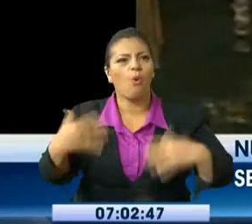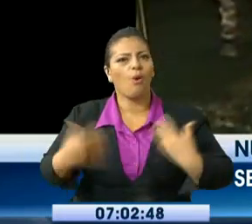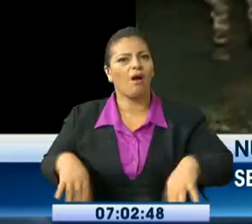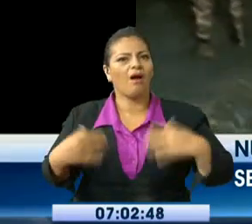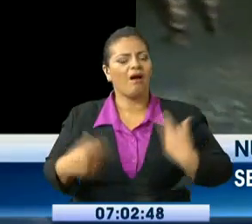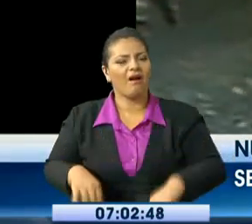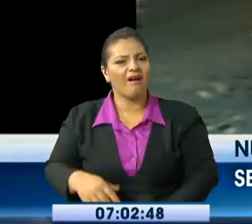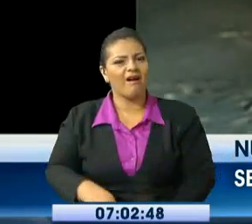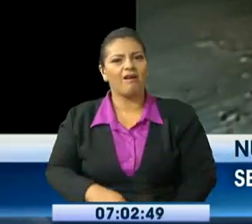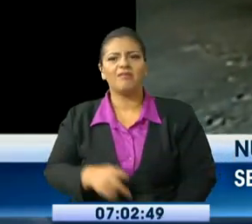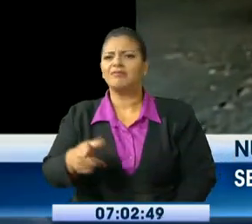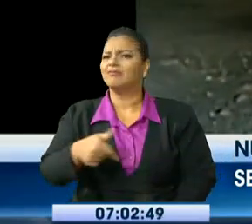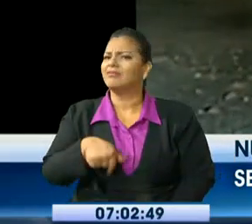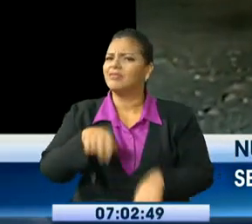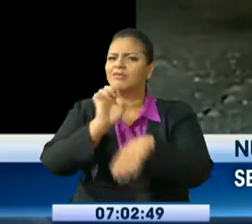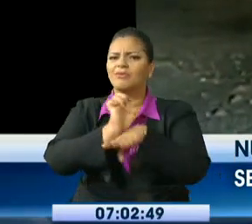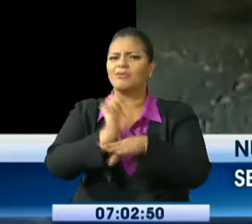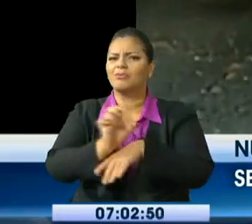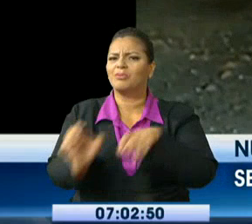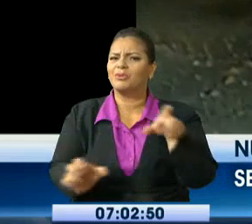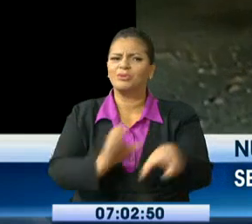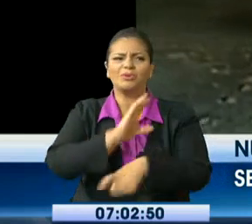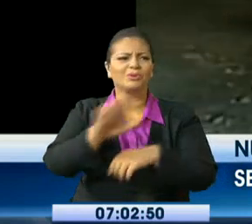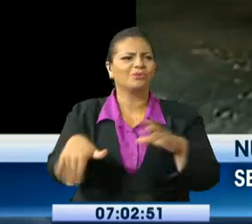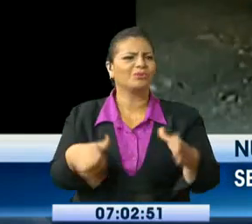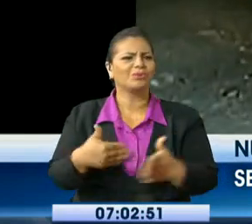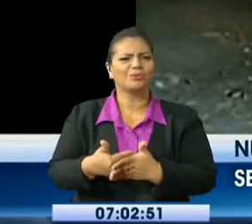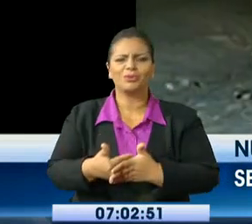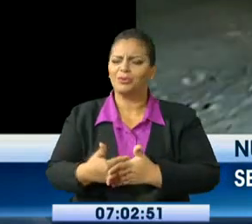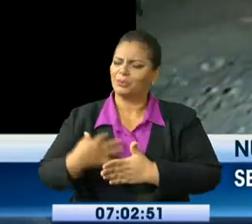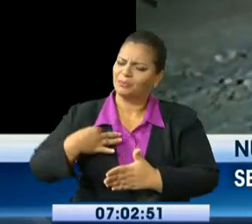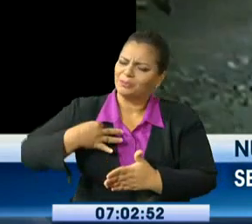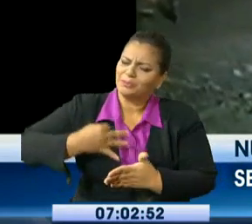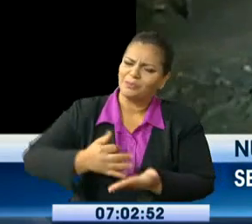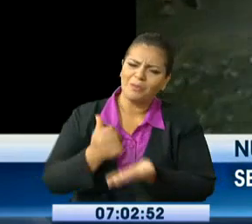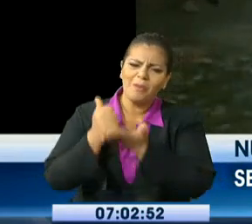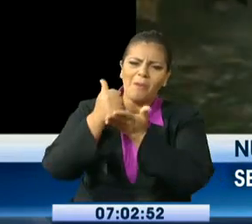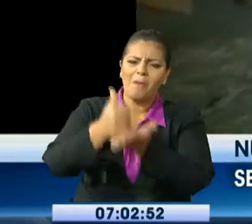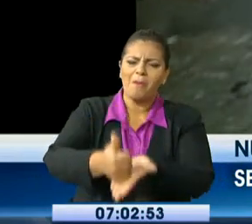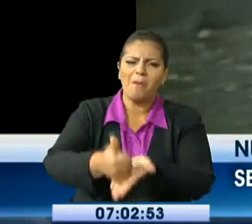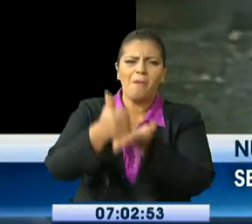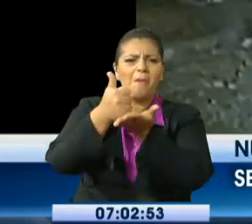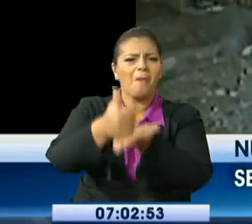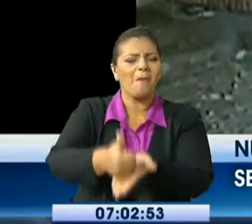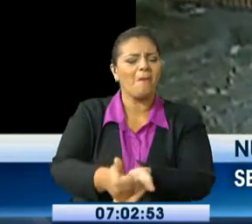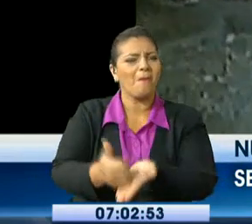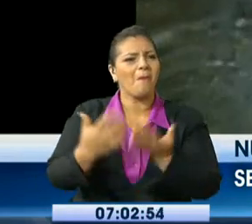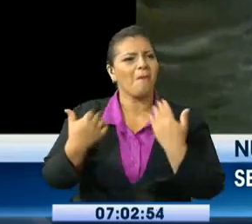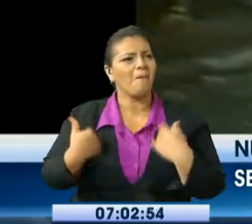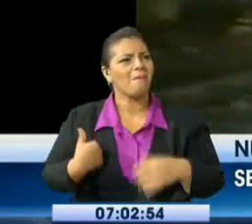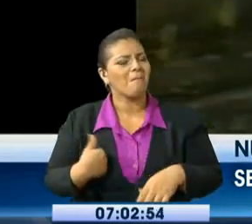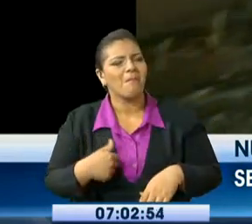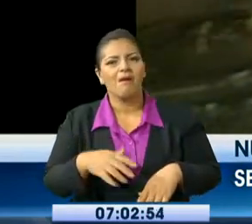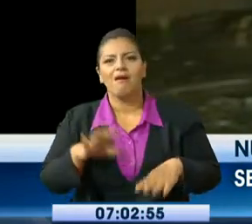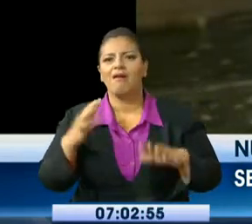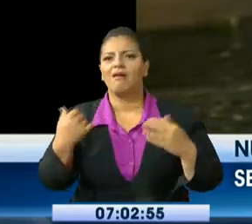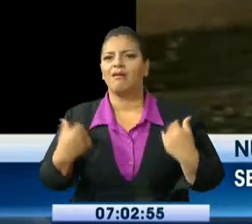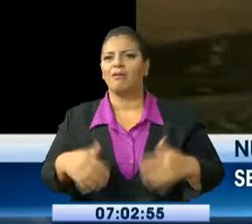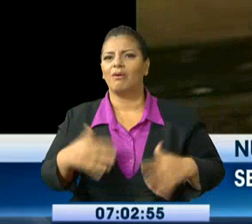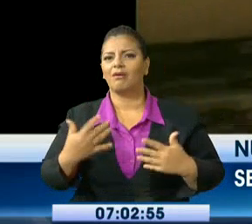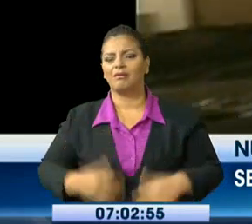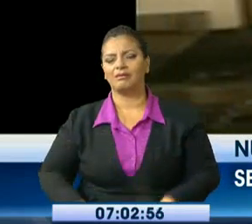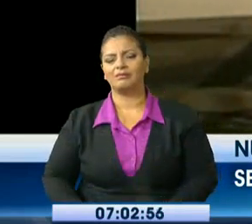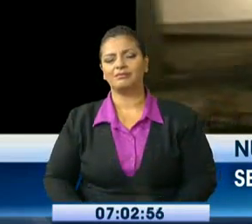La solidaridad y la reacción inmediata para asistir en ayuda de nuestros hermanos.